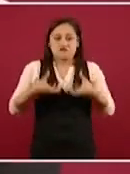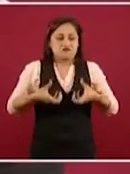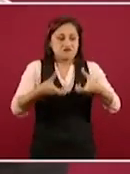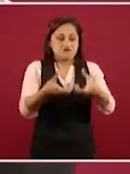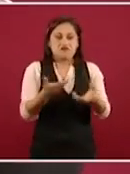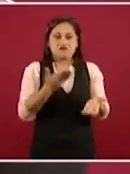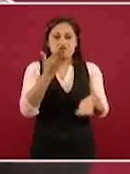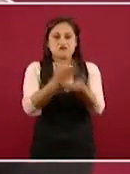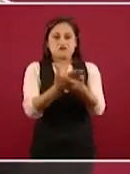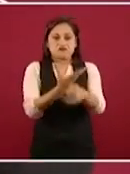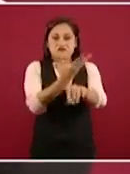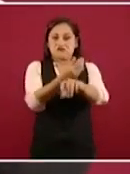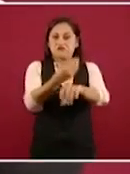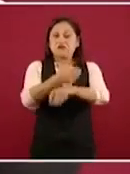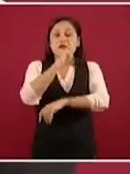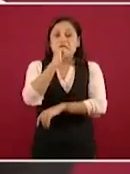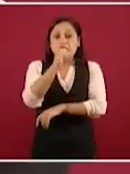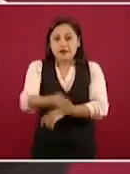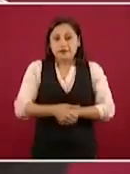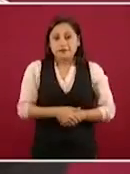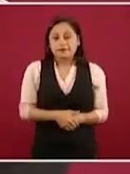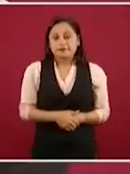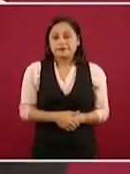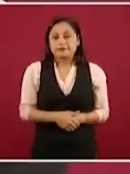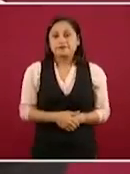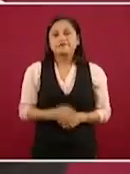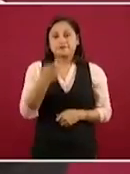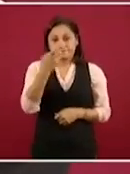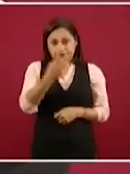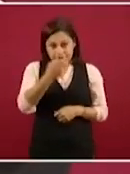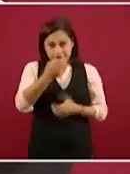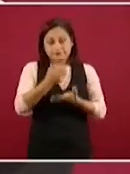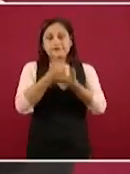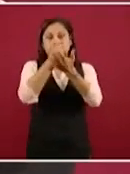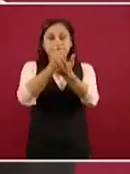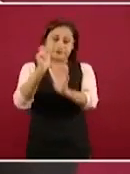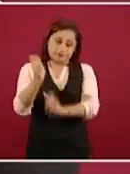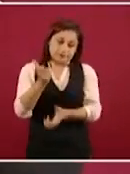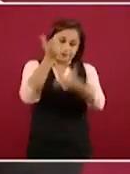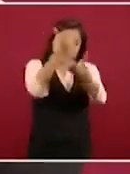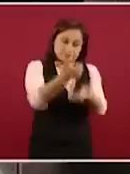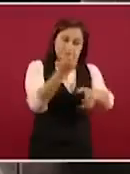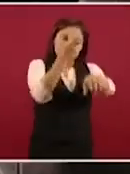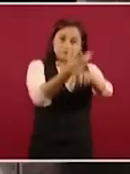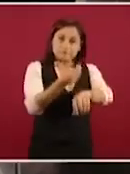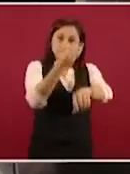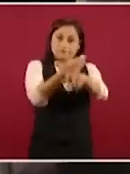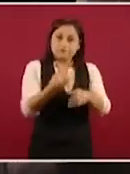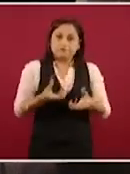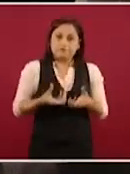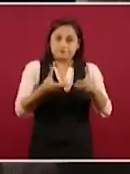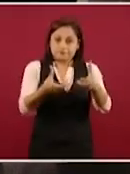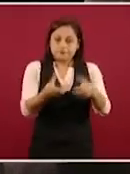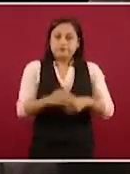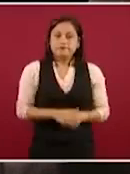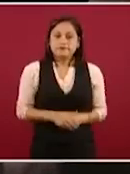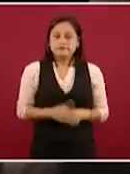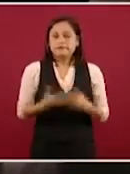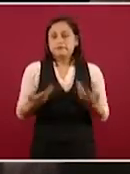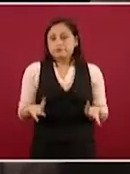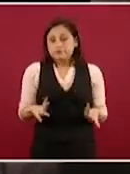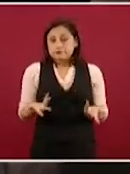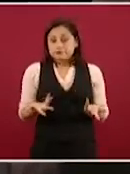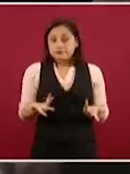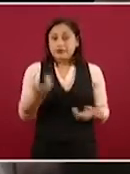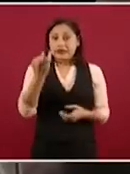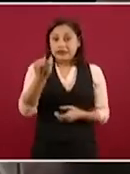pavimentar, y también se va a pavimentar este camino. El propósito es que todos los fondos que